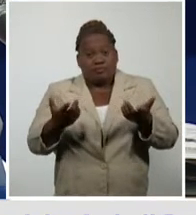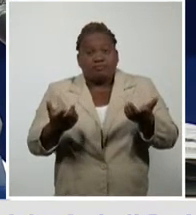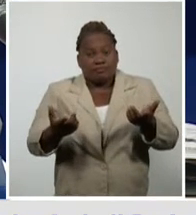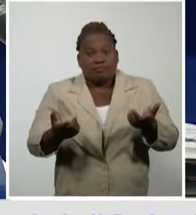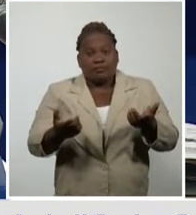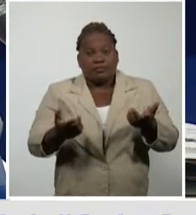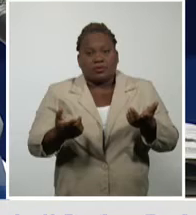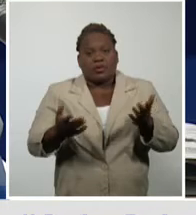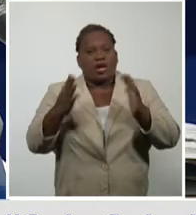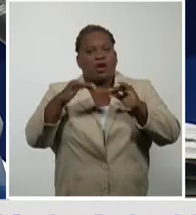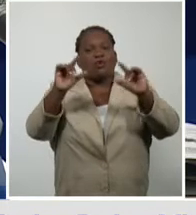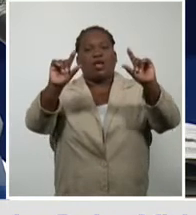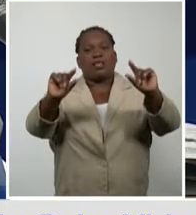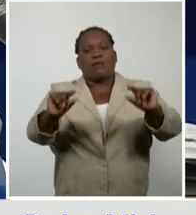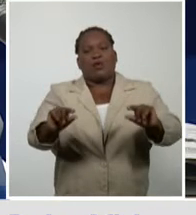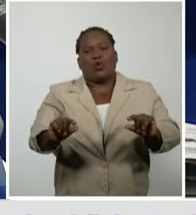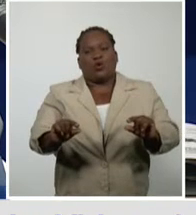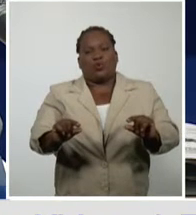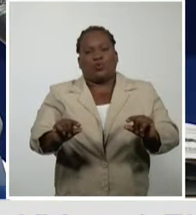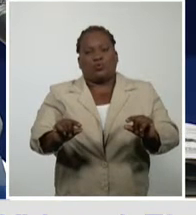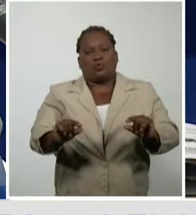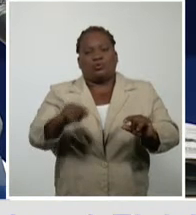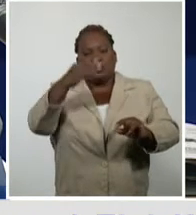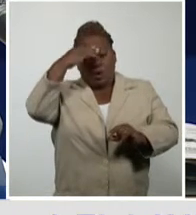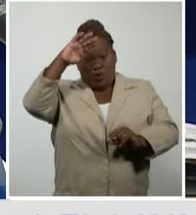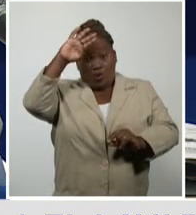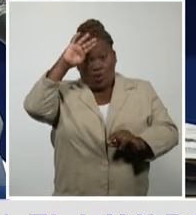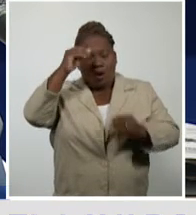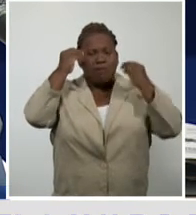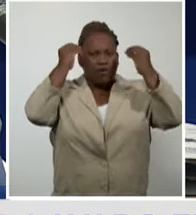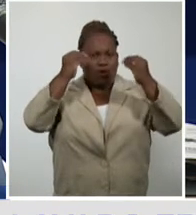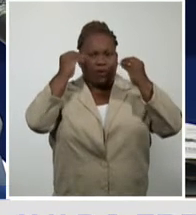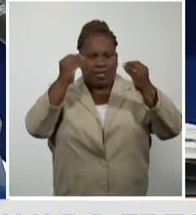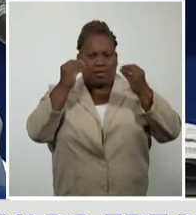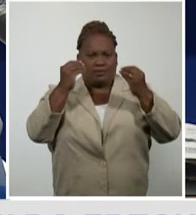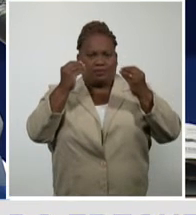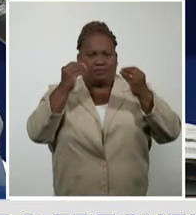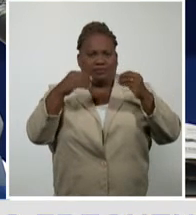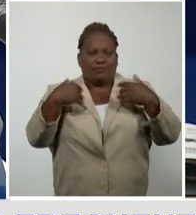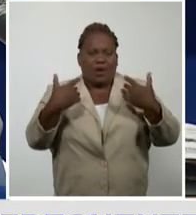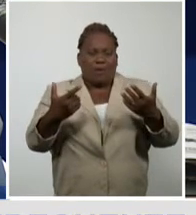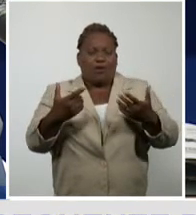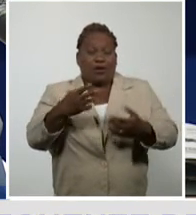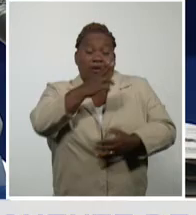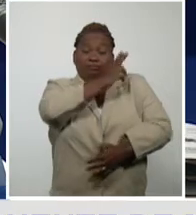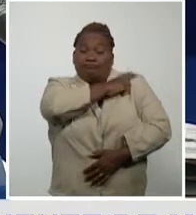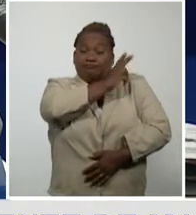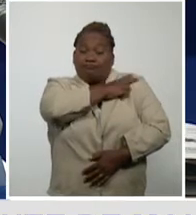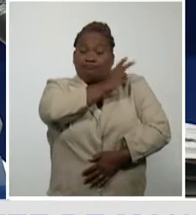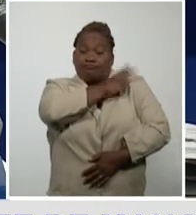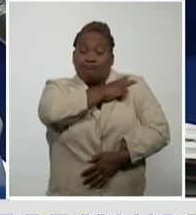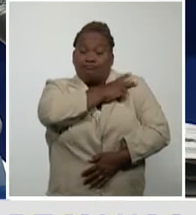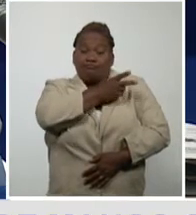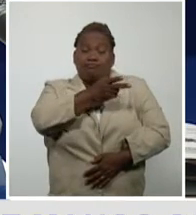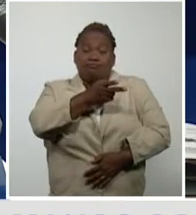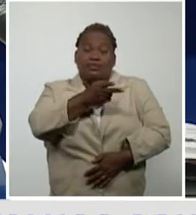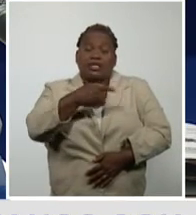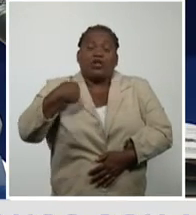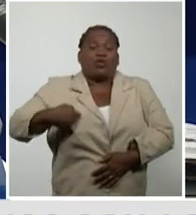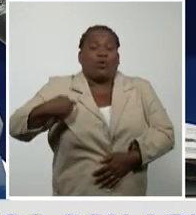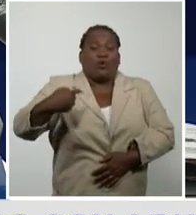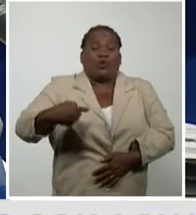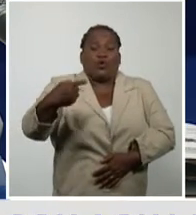han disminuido, ha estado al tanto, porque las autoridades, como también se transmite, pues diariamente hace